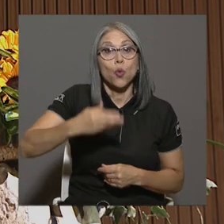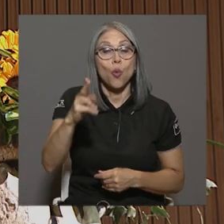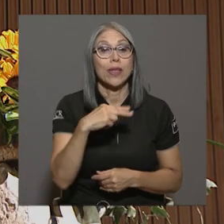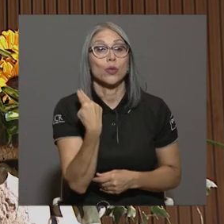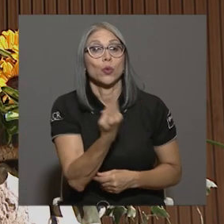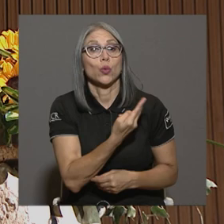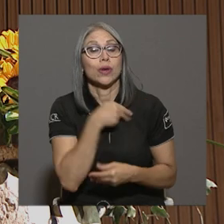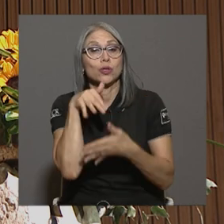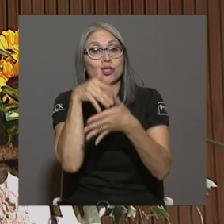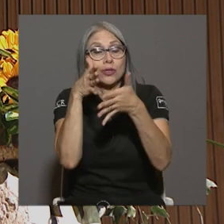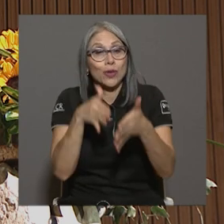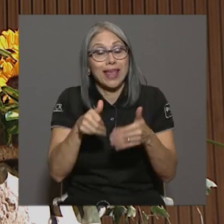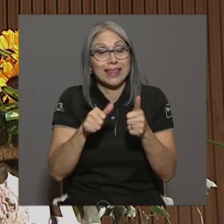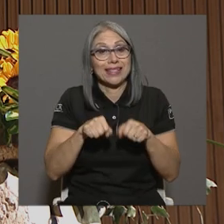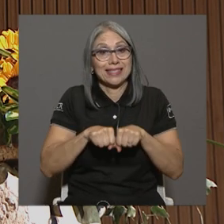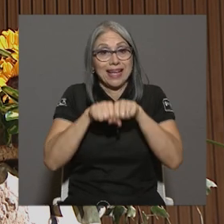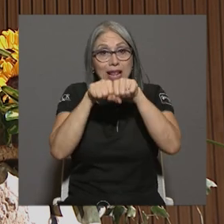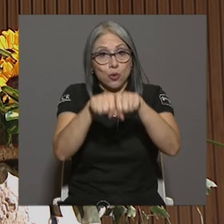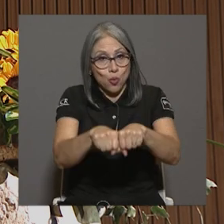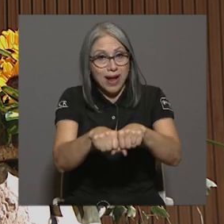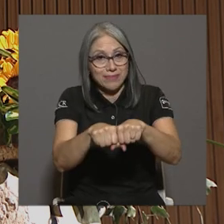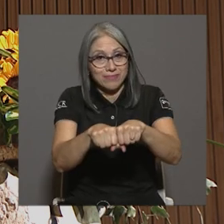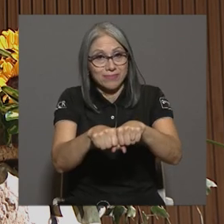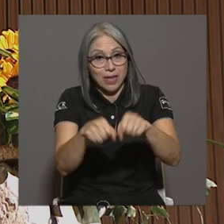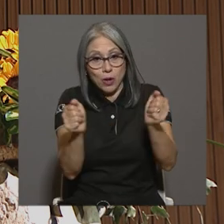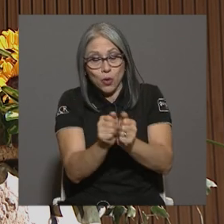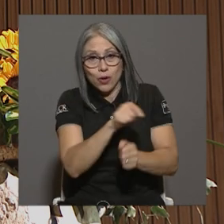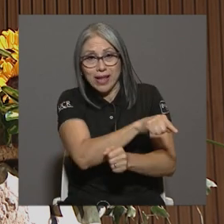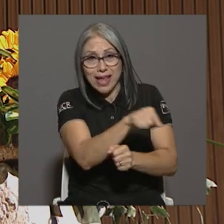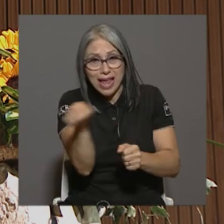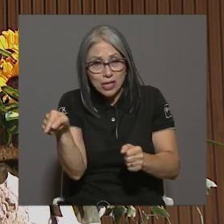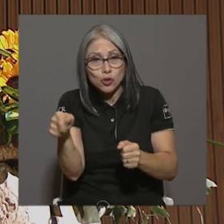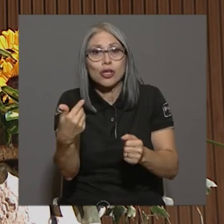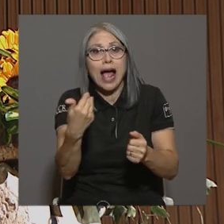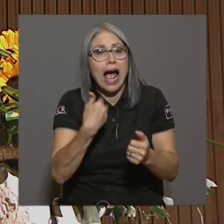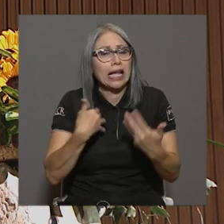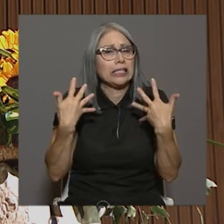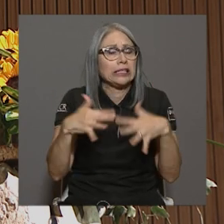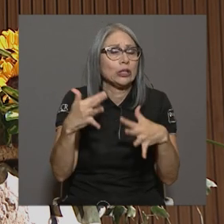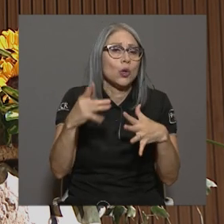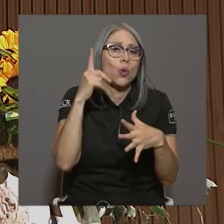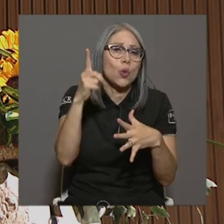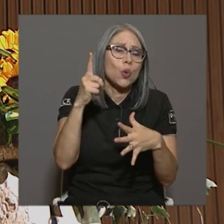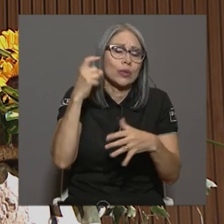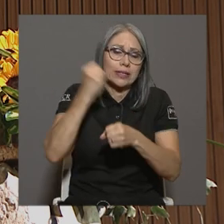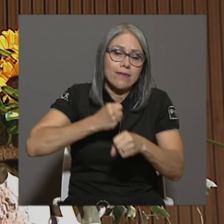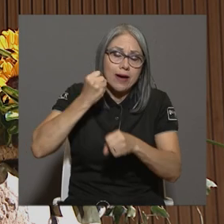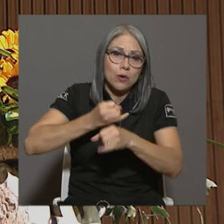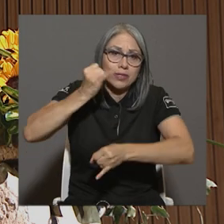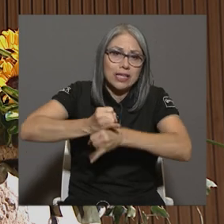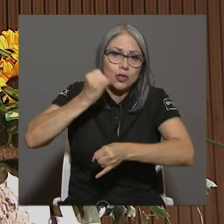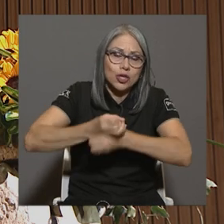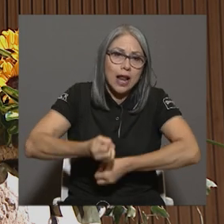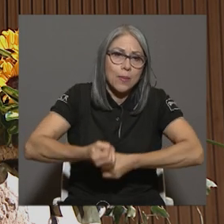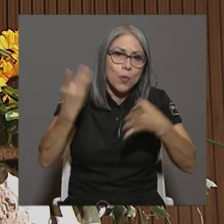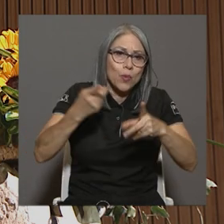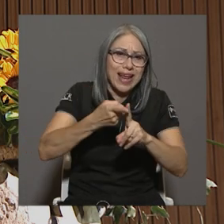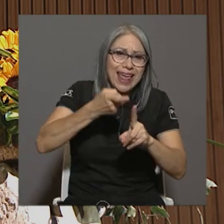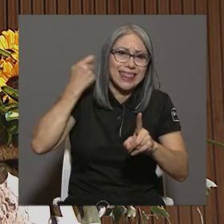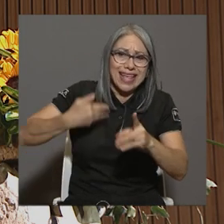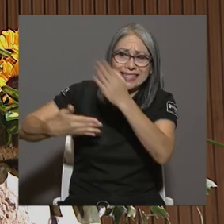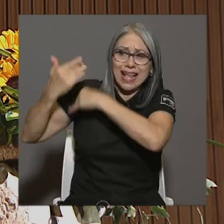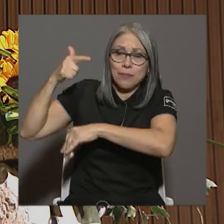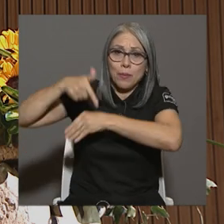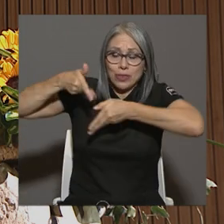nuestras estudiantes se gradúan, detrás de ellos hay todo un entramado institucional público que los acompañó desde su